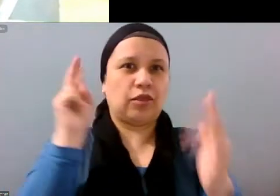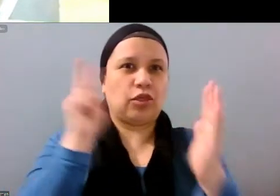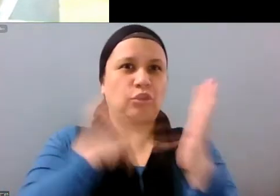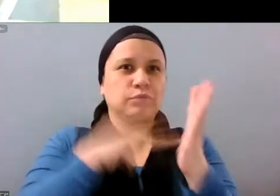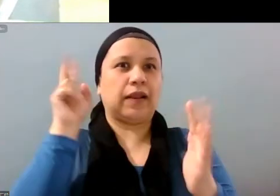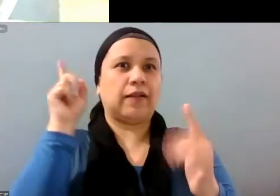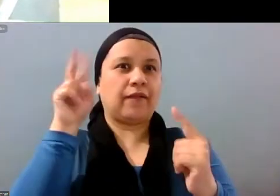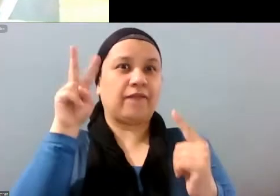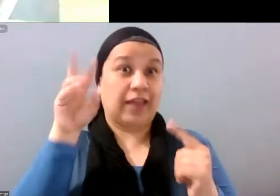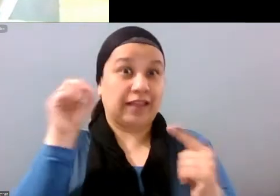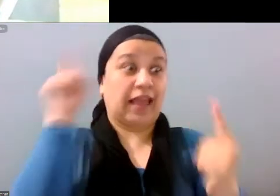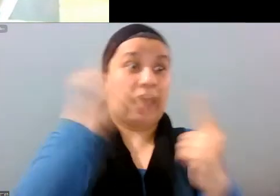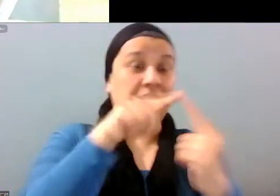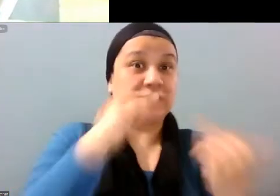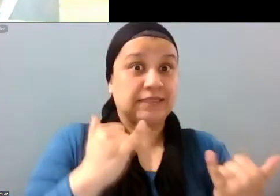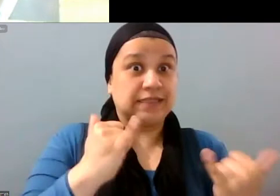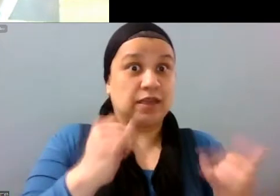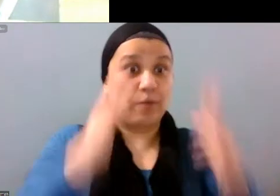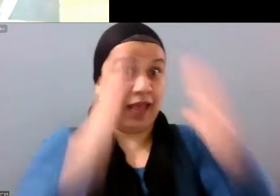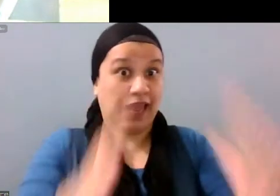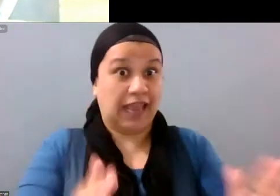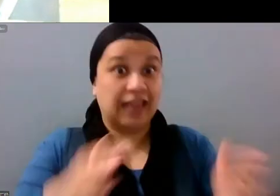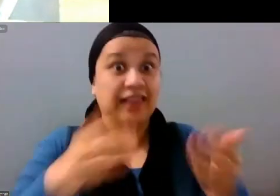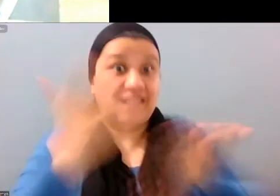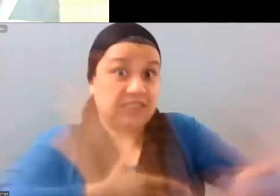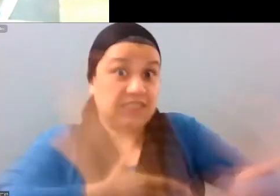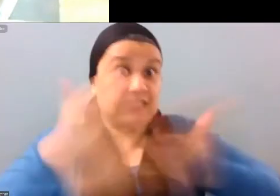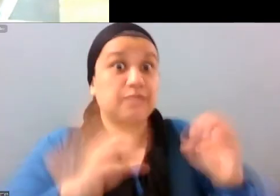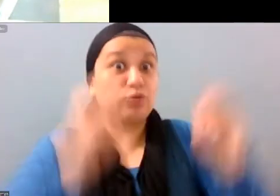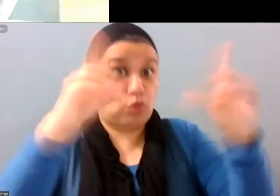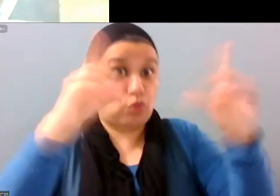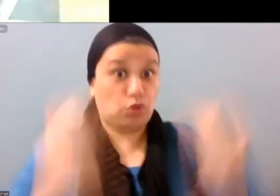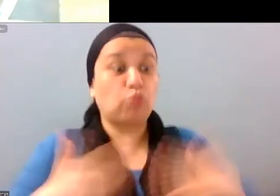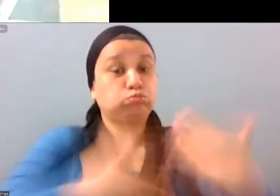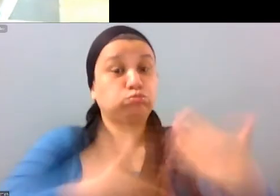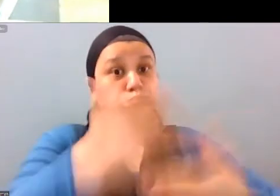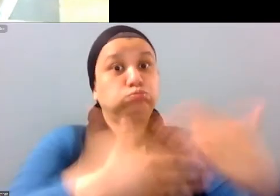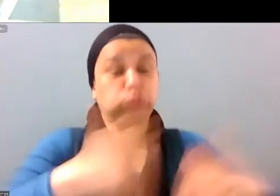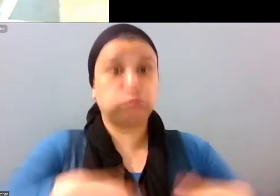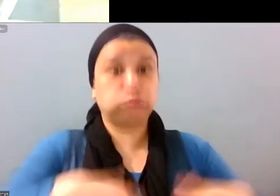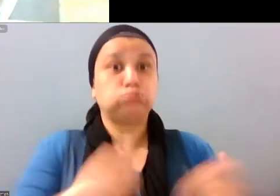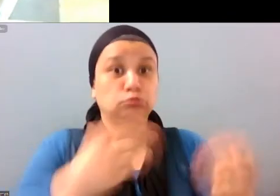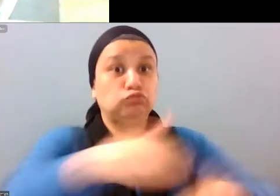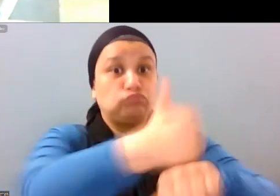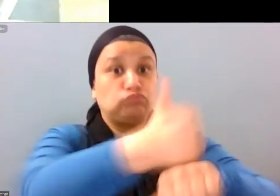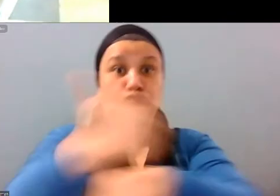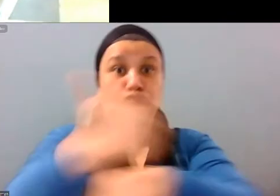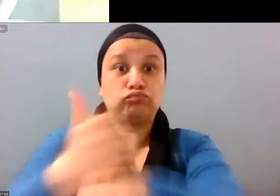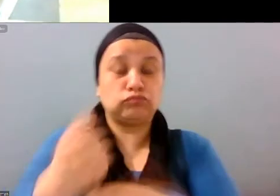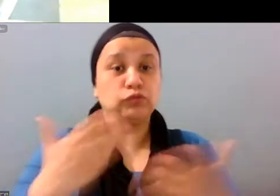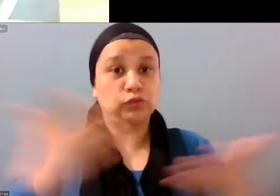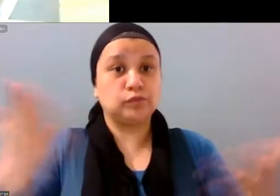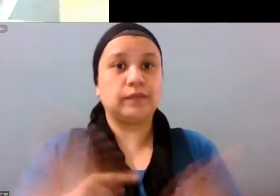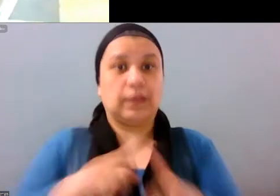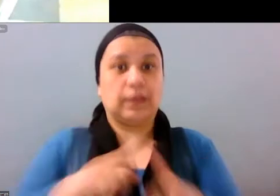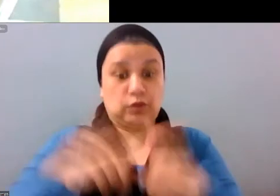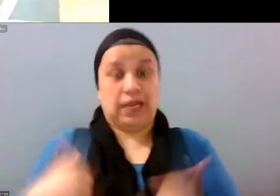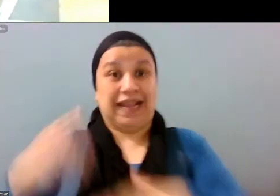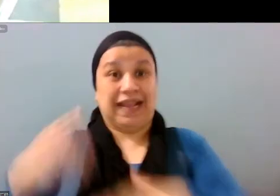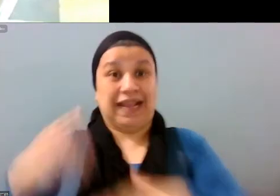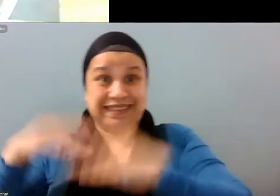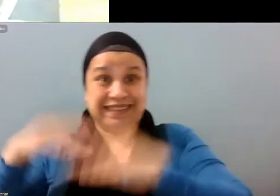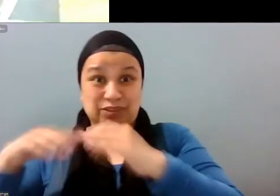tema de la atención de servicio educativo y todo lo que hemos generado en conjunto con respecto al tema de infraestructura que nos encontramos bueno